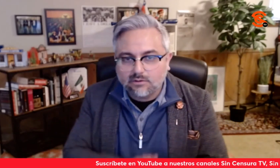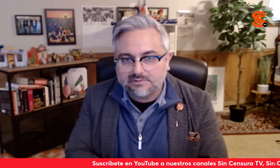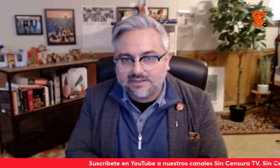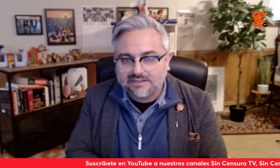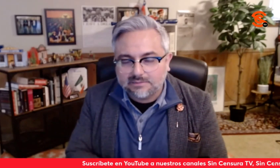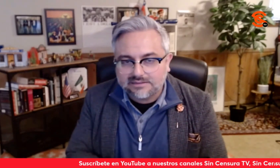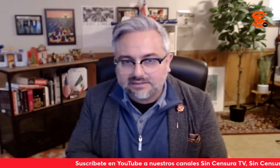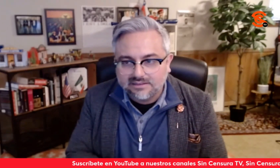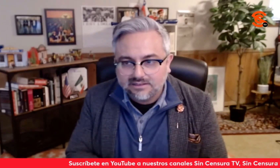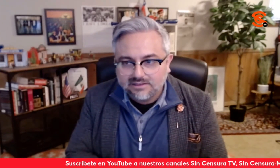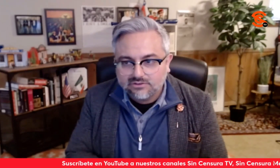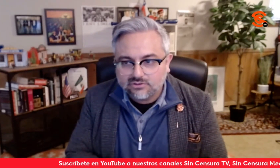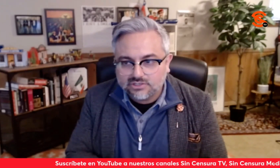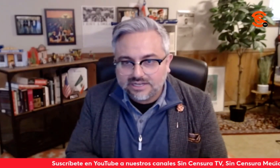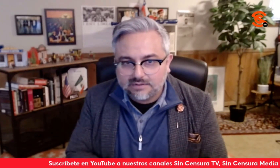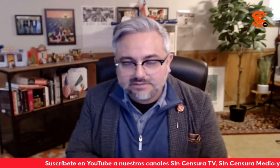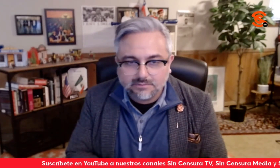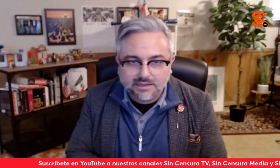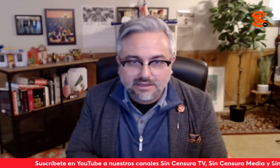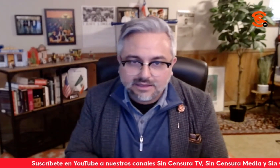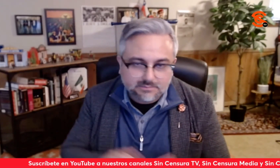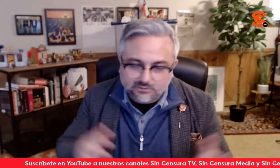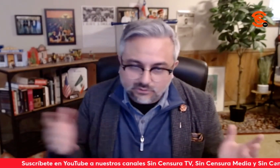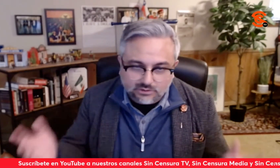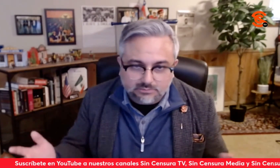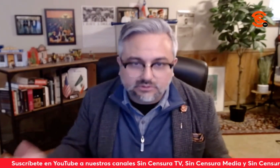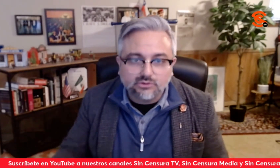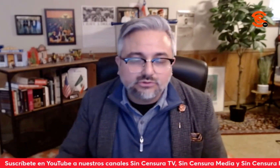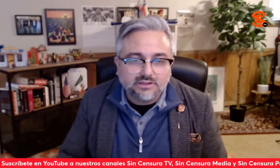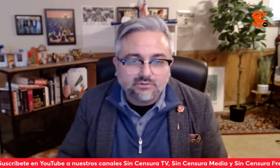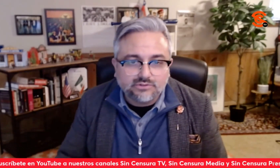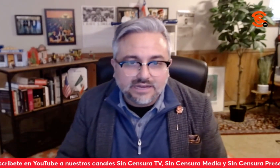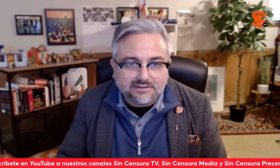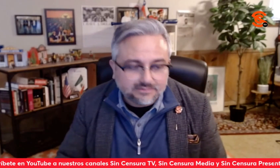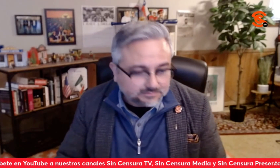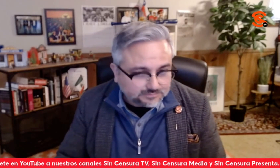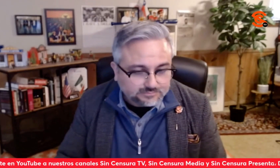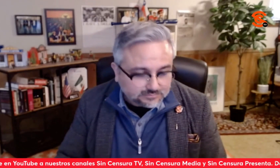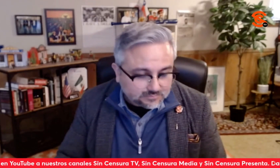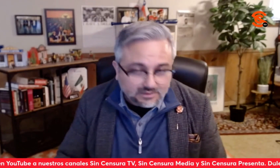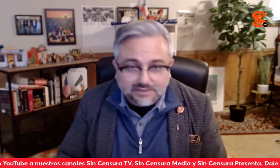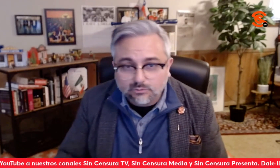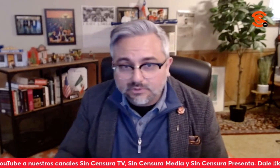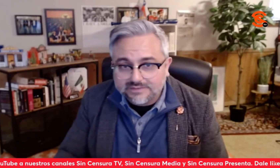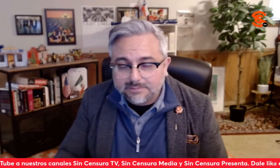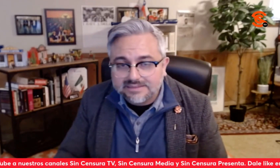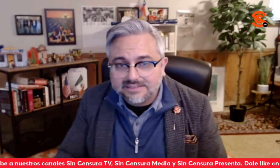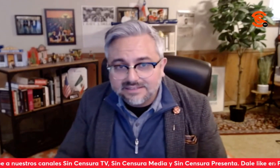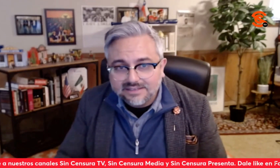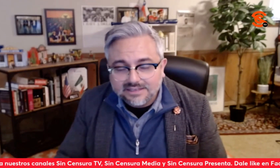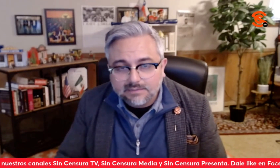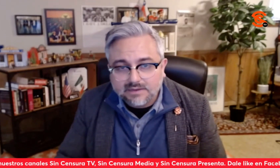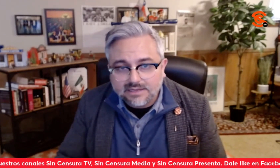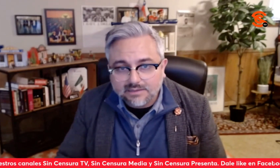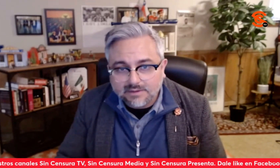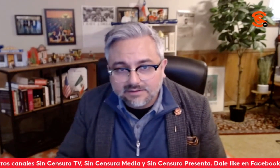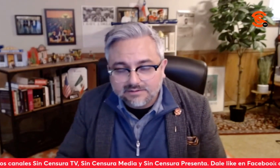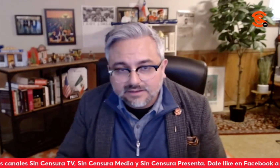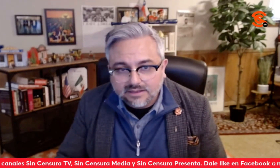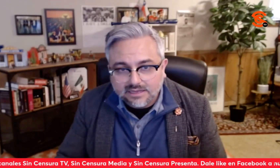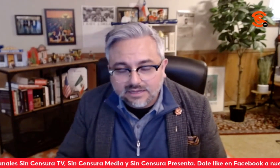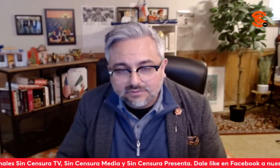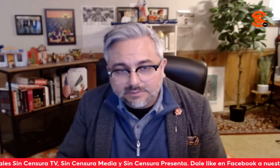antes de que comenzara el debate sochil Gálvez advirtió en sus redes sociales que Supuestamente iba a